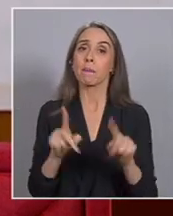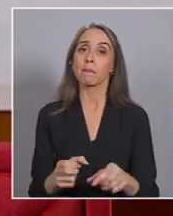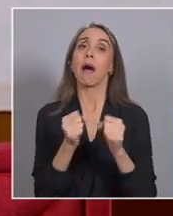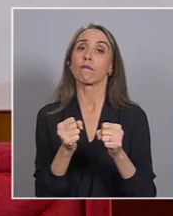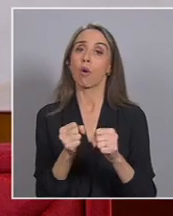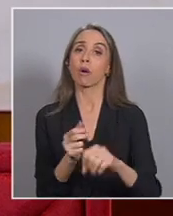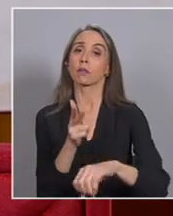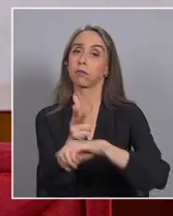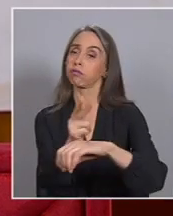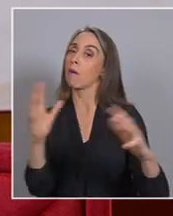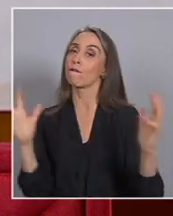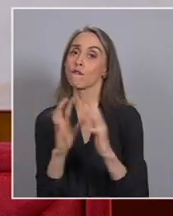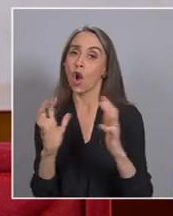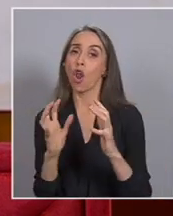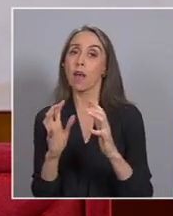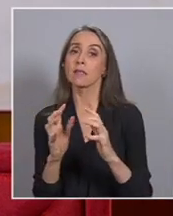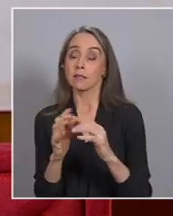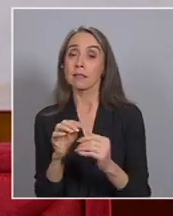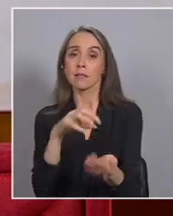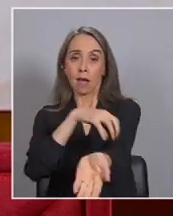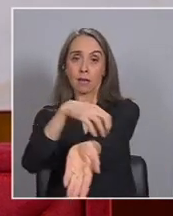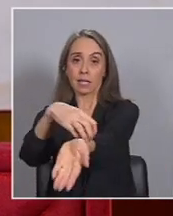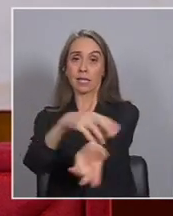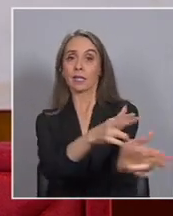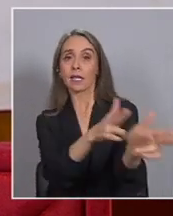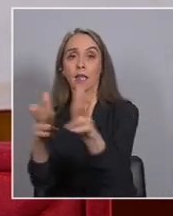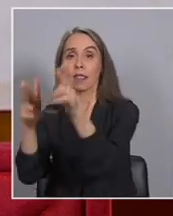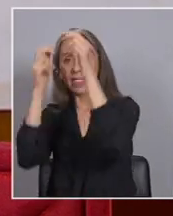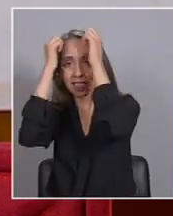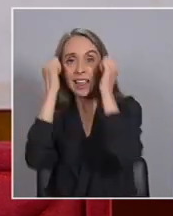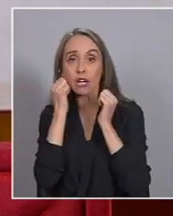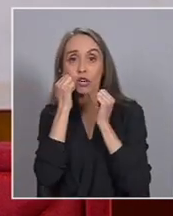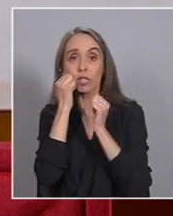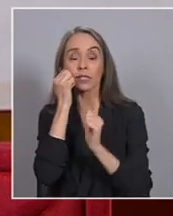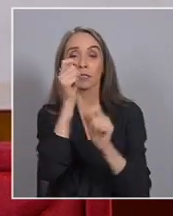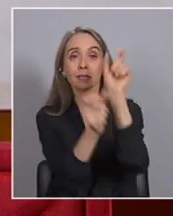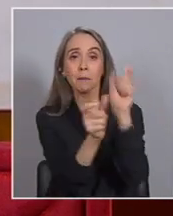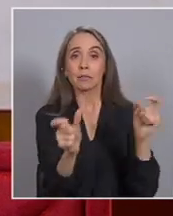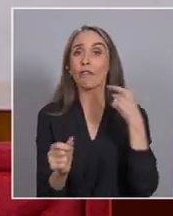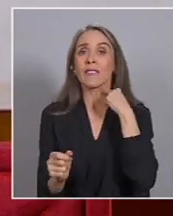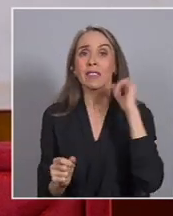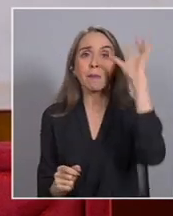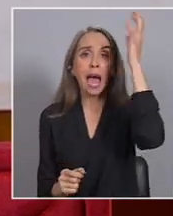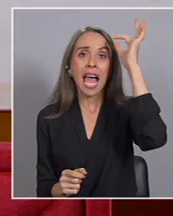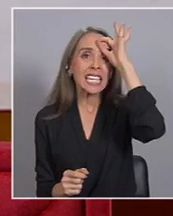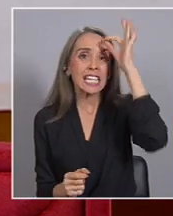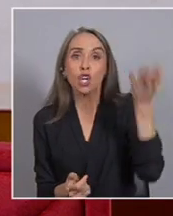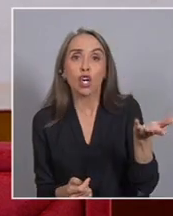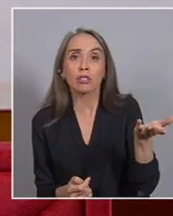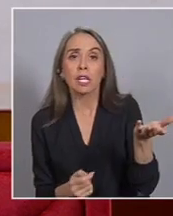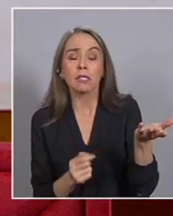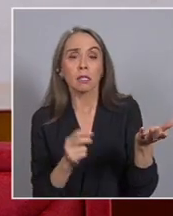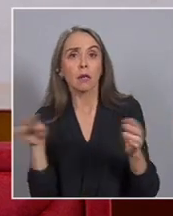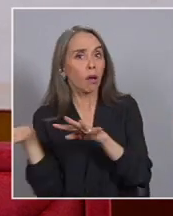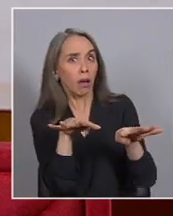de la violencia y actos terroristas con víctimas inocentes que a todos